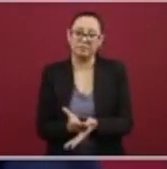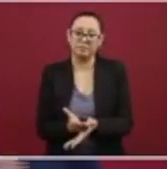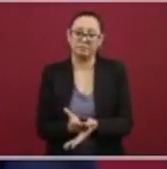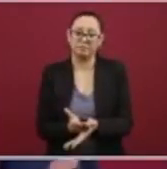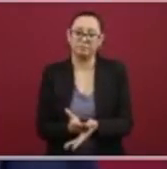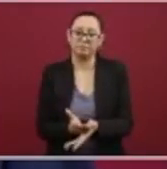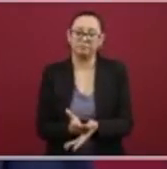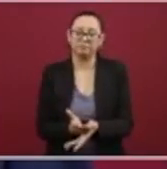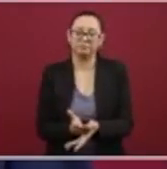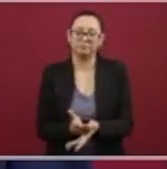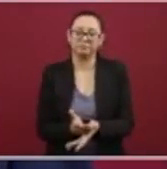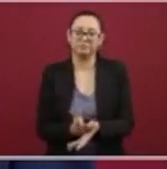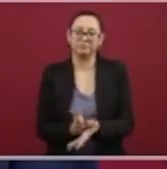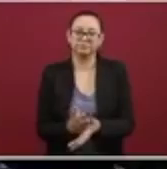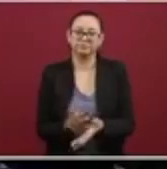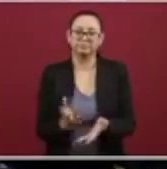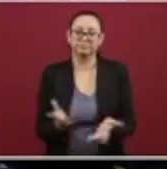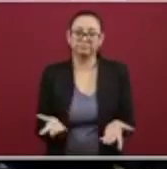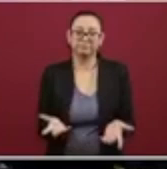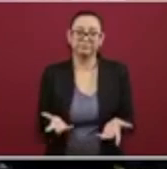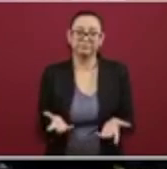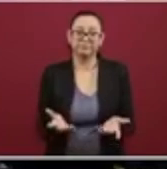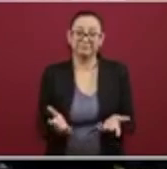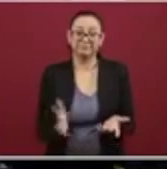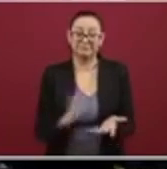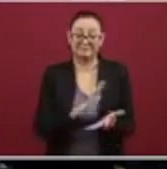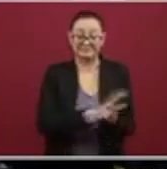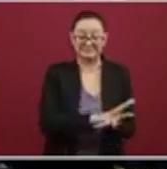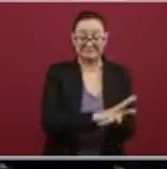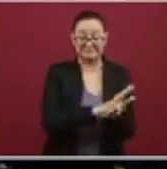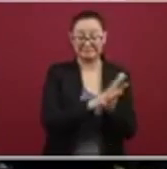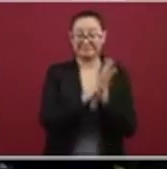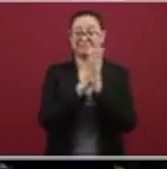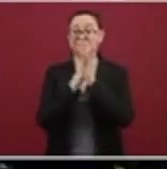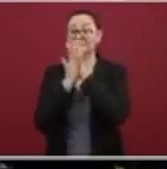Y el cambio, que eso es muy importante,